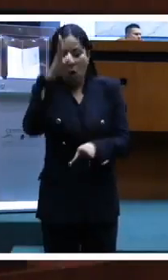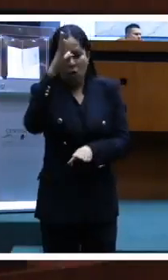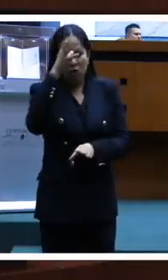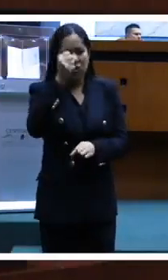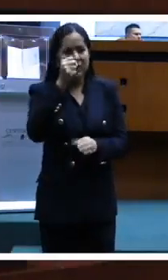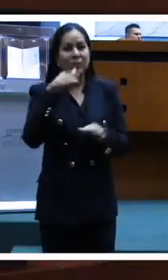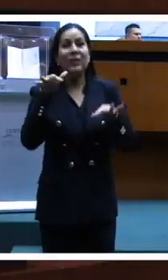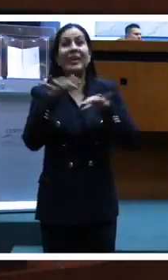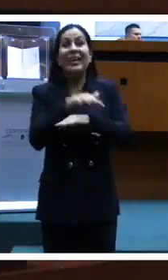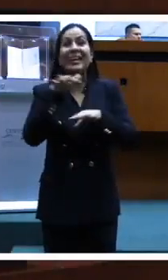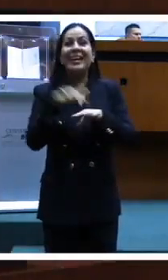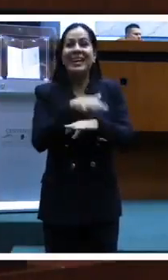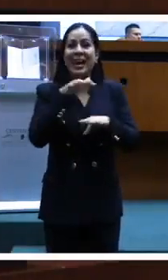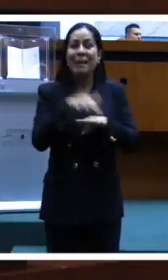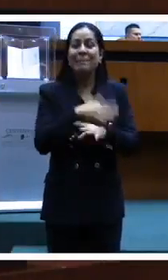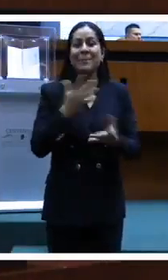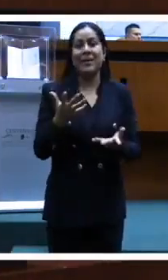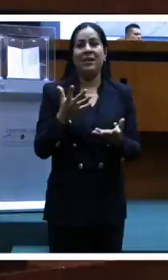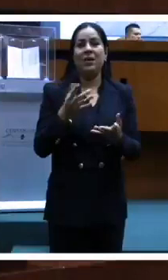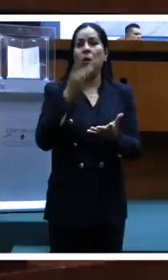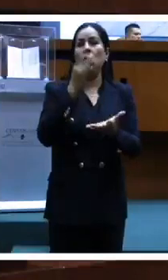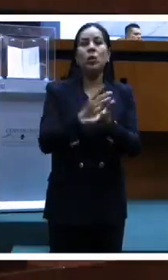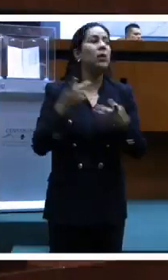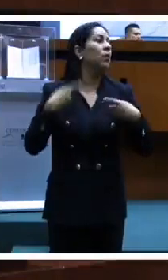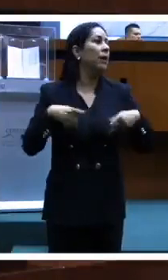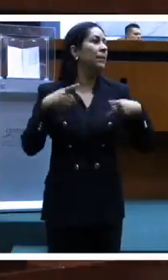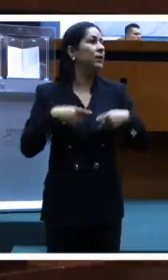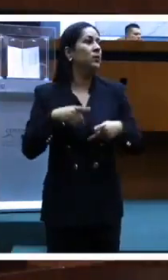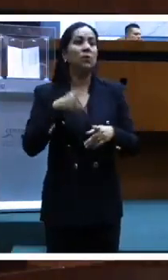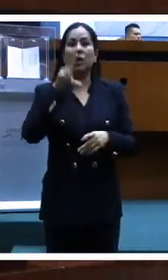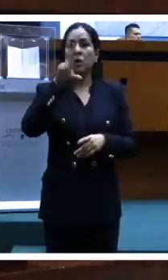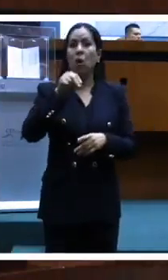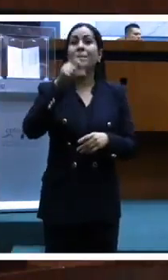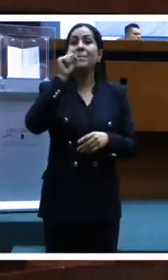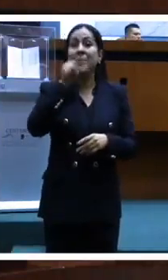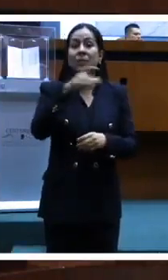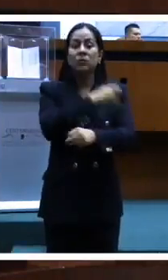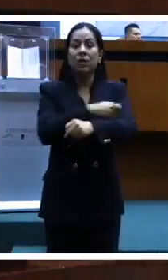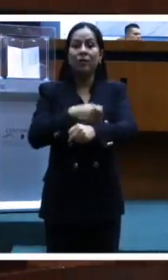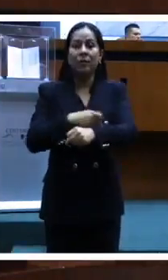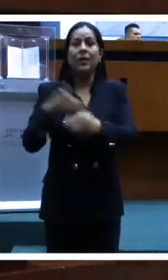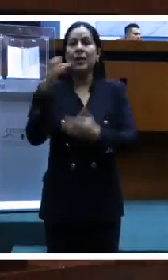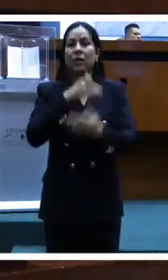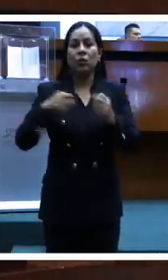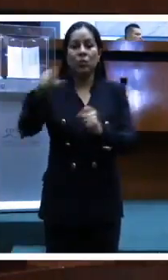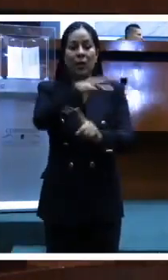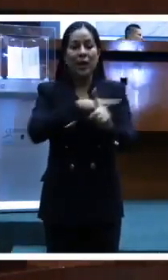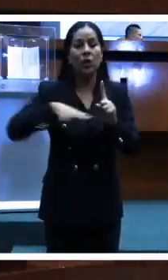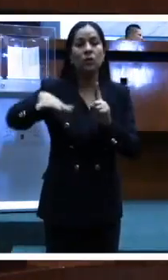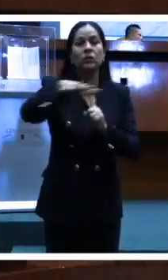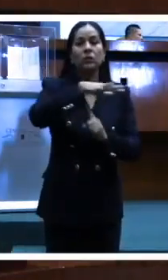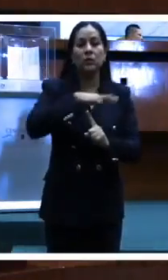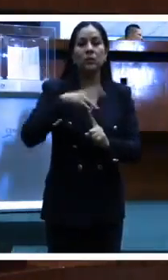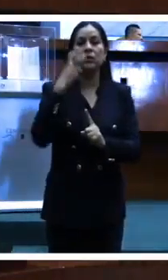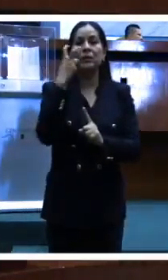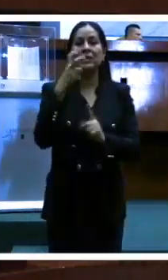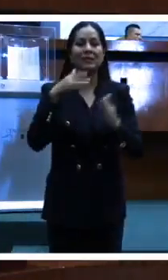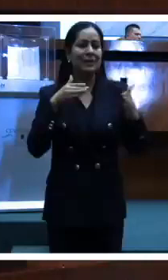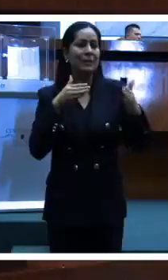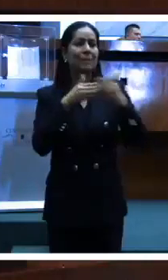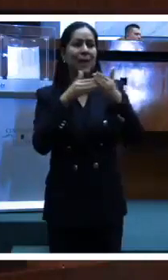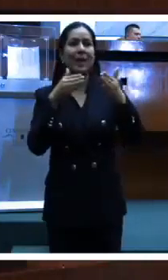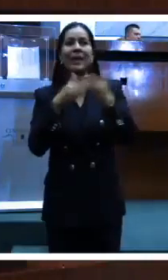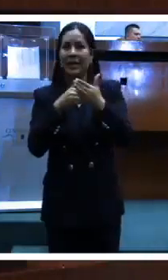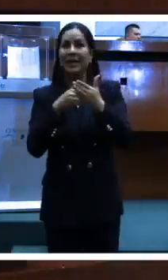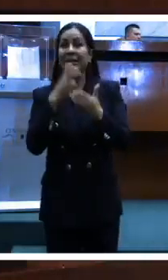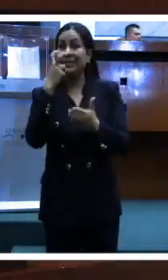que evoluciona e impacta no solo a la persona, sino a su familia y a toda la sociedad. Y esas barreras